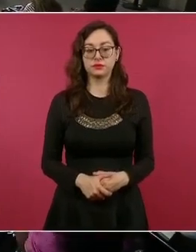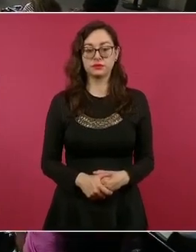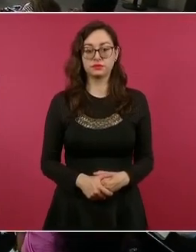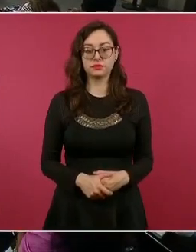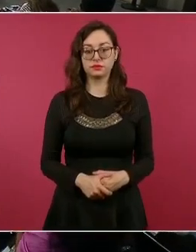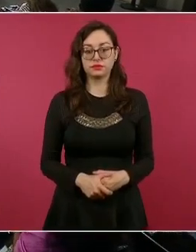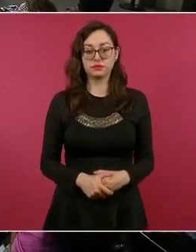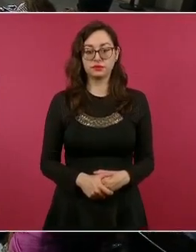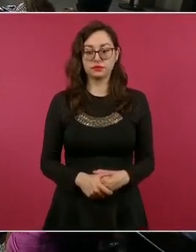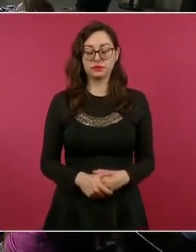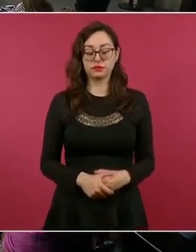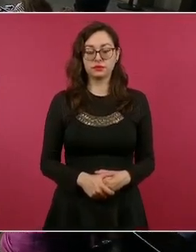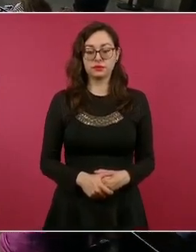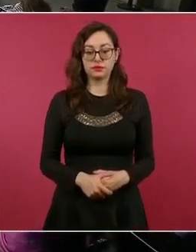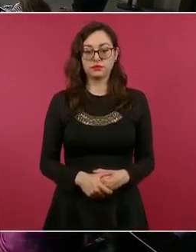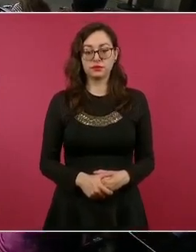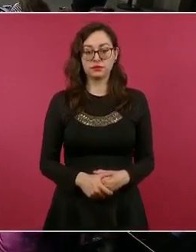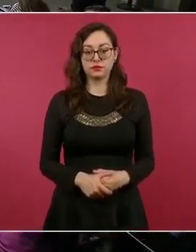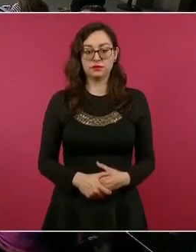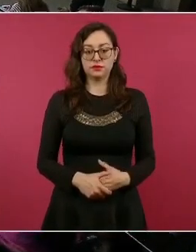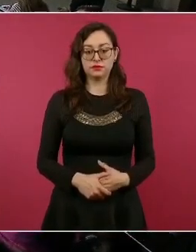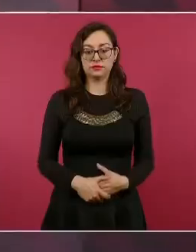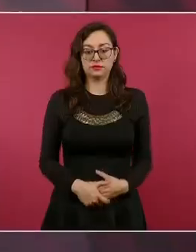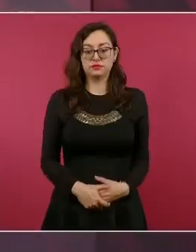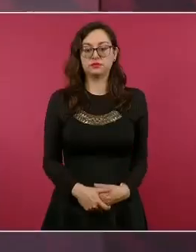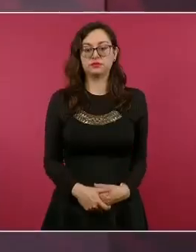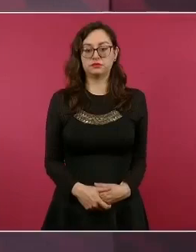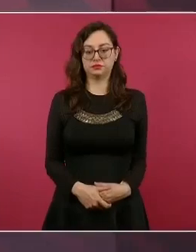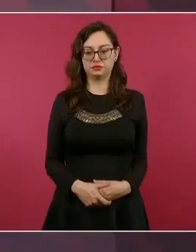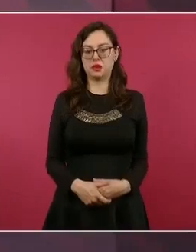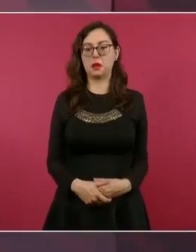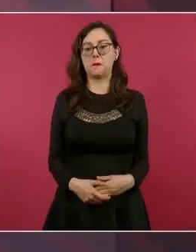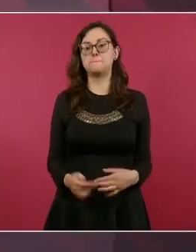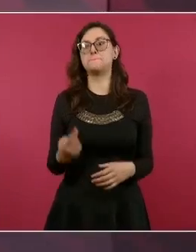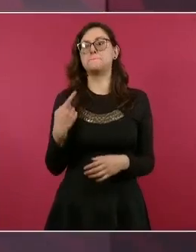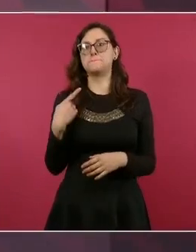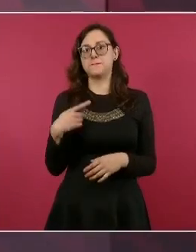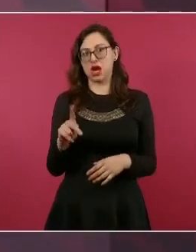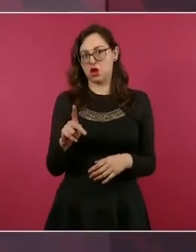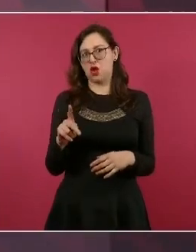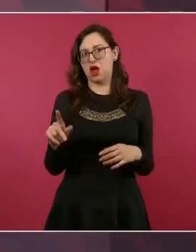Los voy a terminar condecorando,